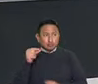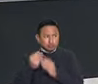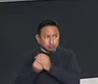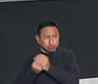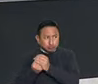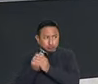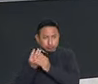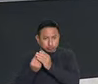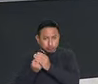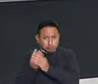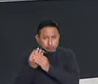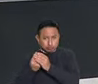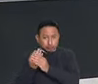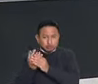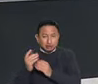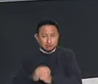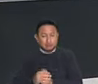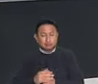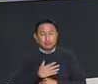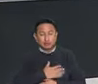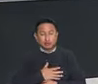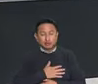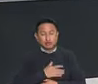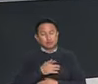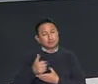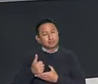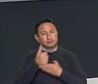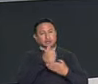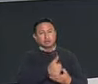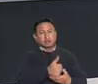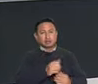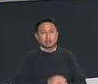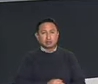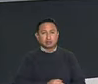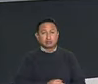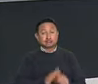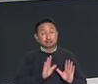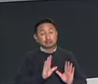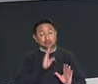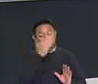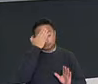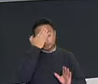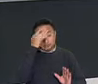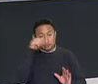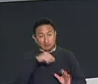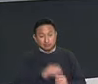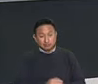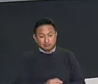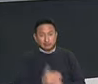intentando encenderse para que, por favor, sean atendidos. Sabemos que toma un tiempo, pero ya el tiempo ha pasado de este puente